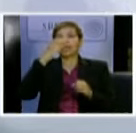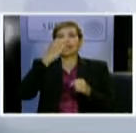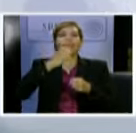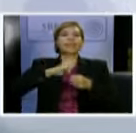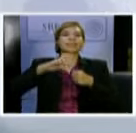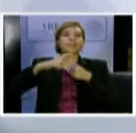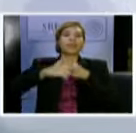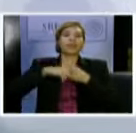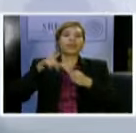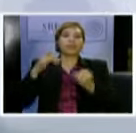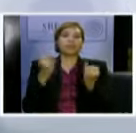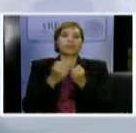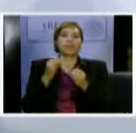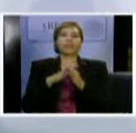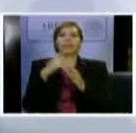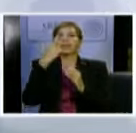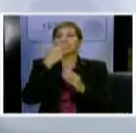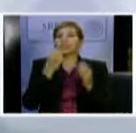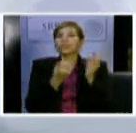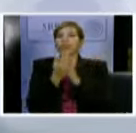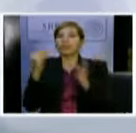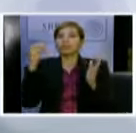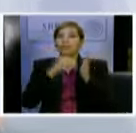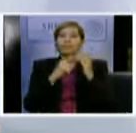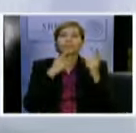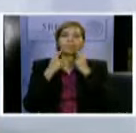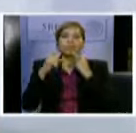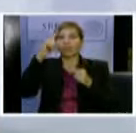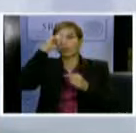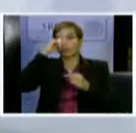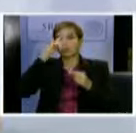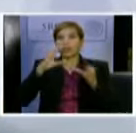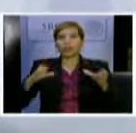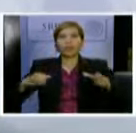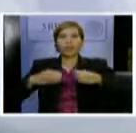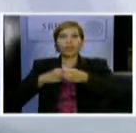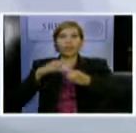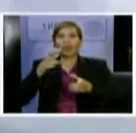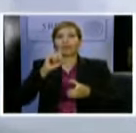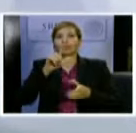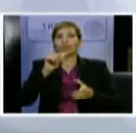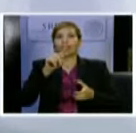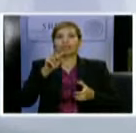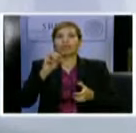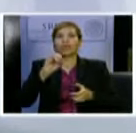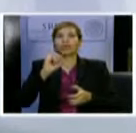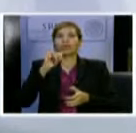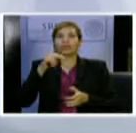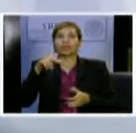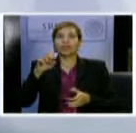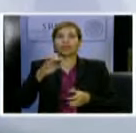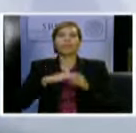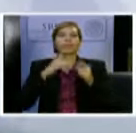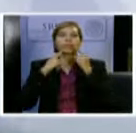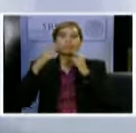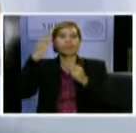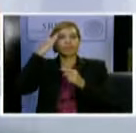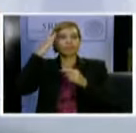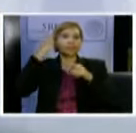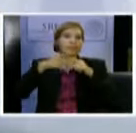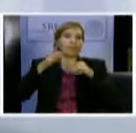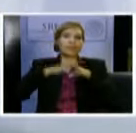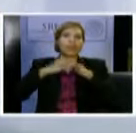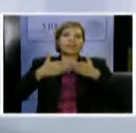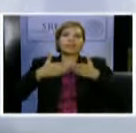que también se está rediseñando lo que es el Consejo Consultivo del IME para que los liderazgos abran más